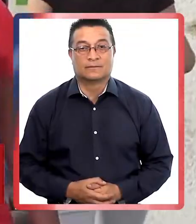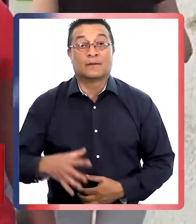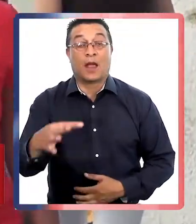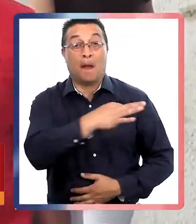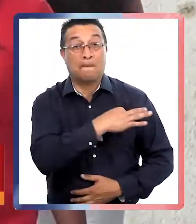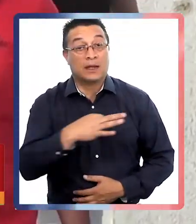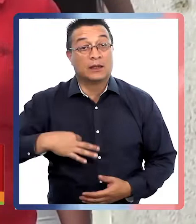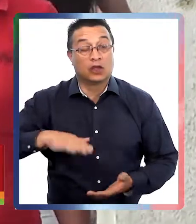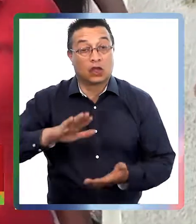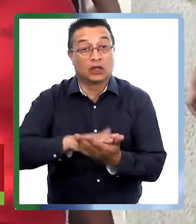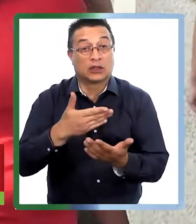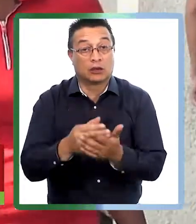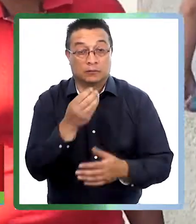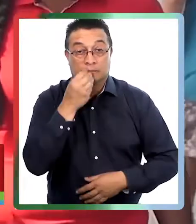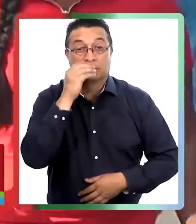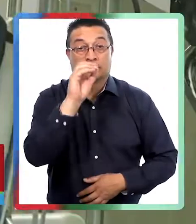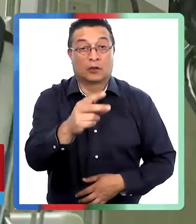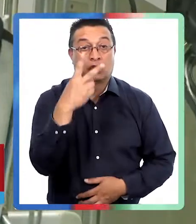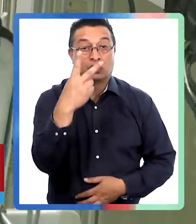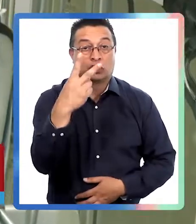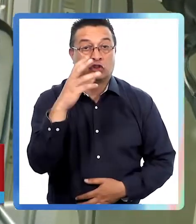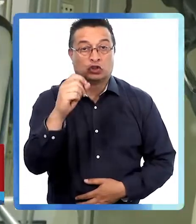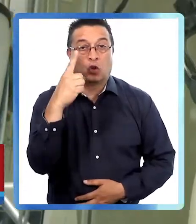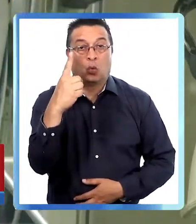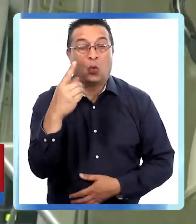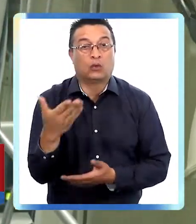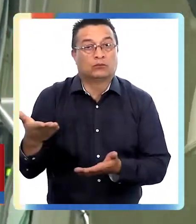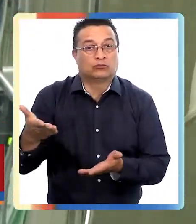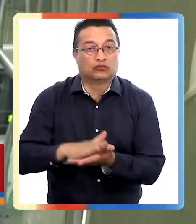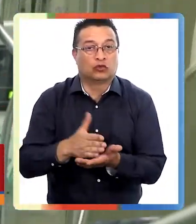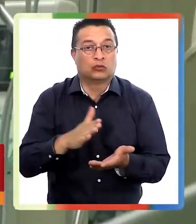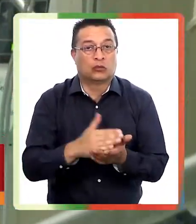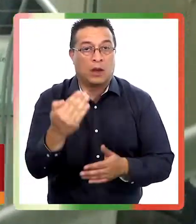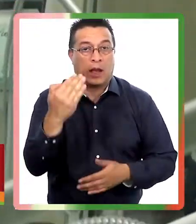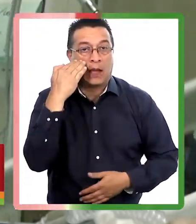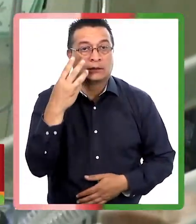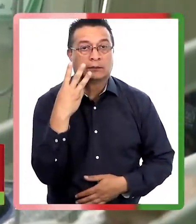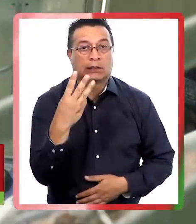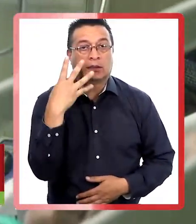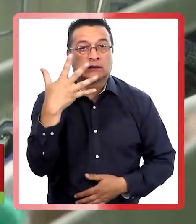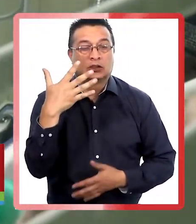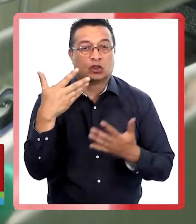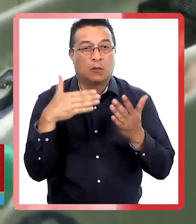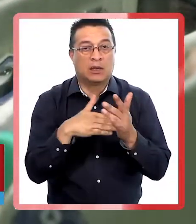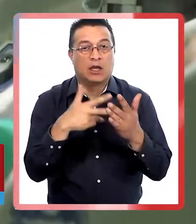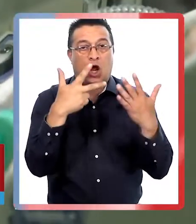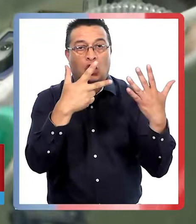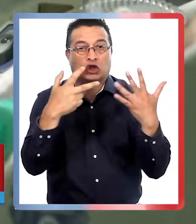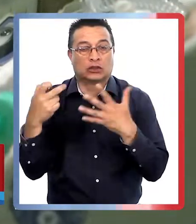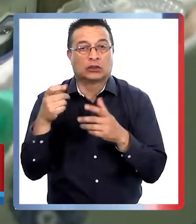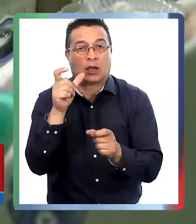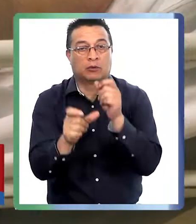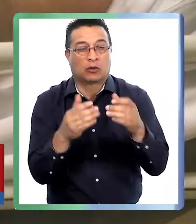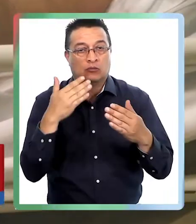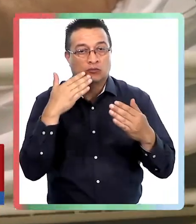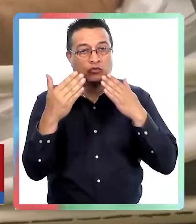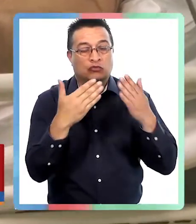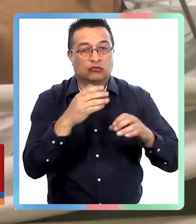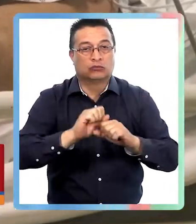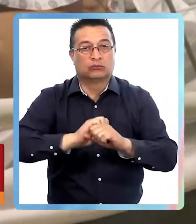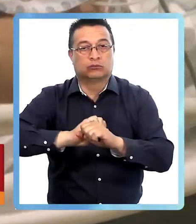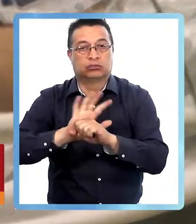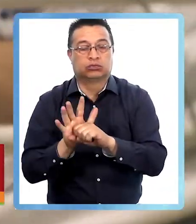El Ministerio de Salud reportó 201 fallecimientos y casi 35.800 personas contagiadas de